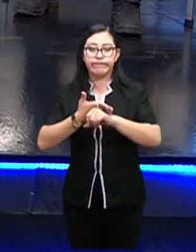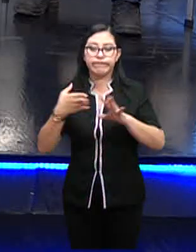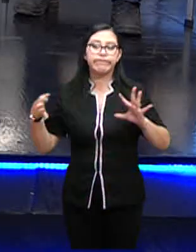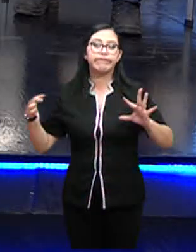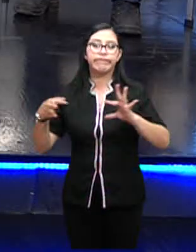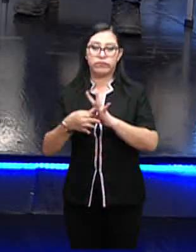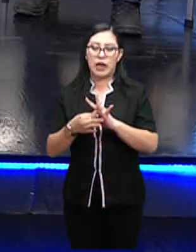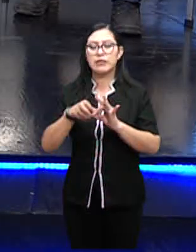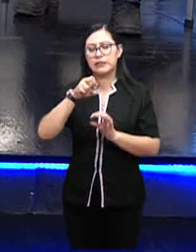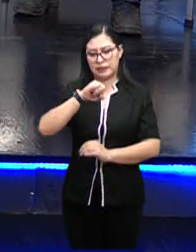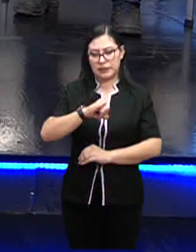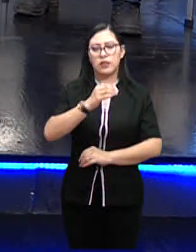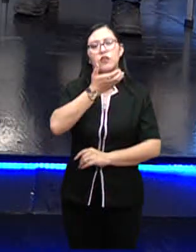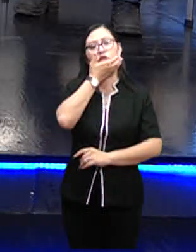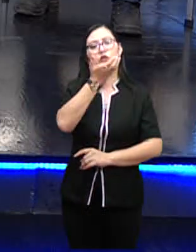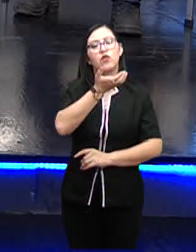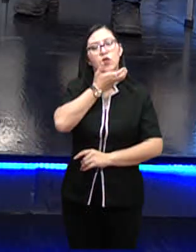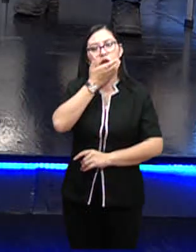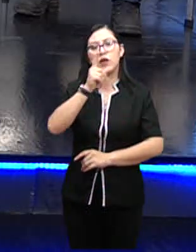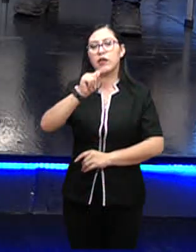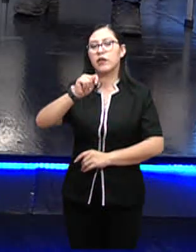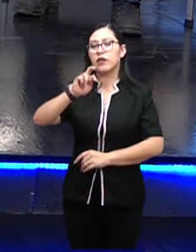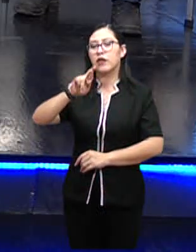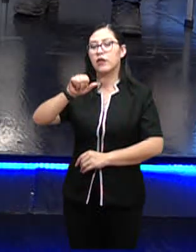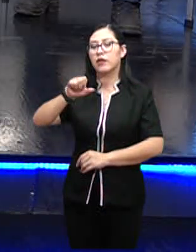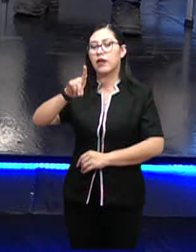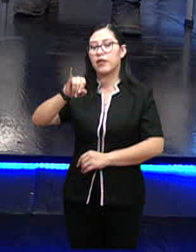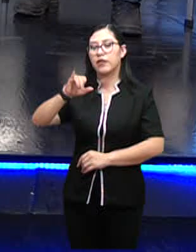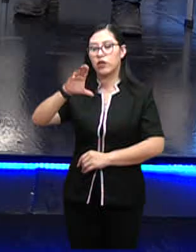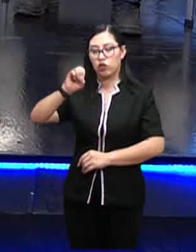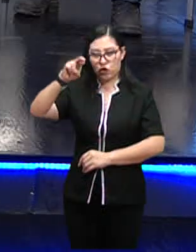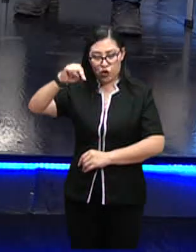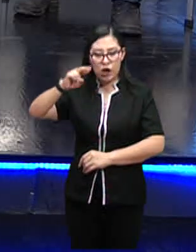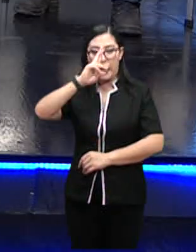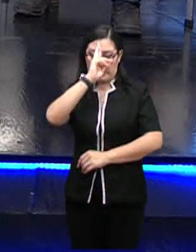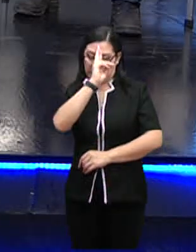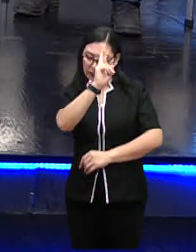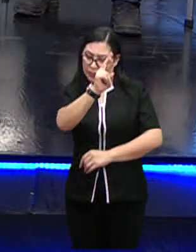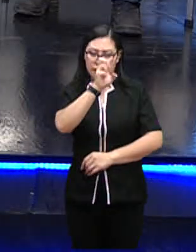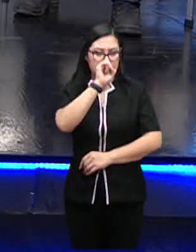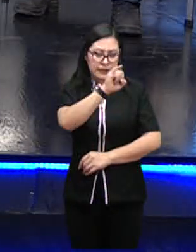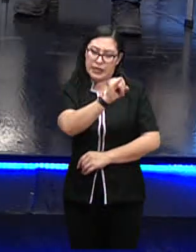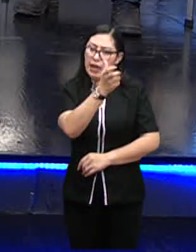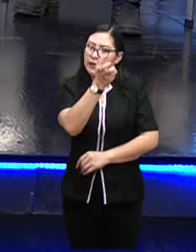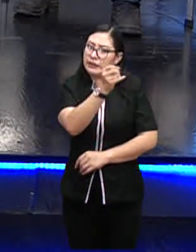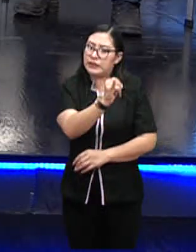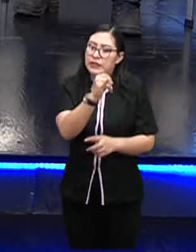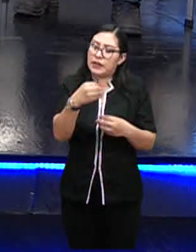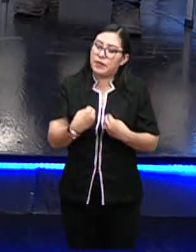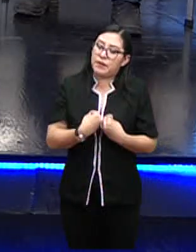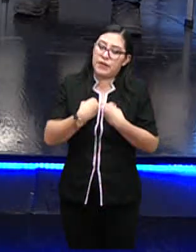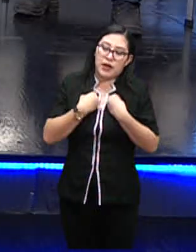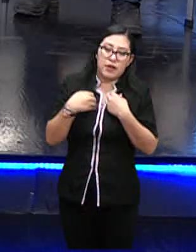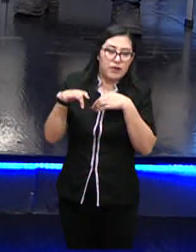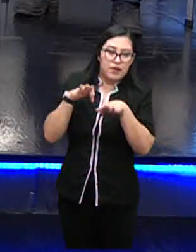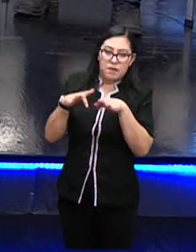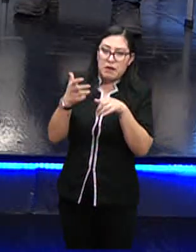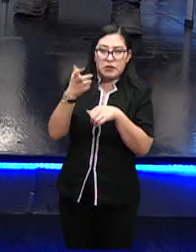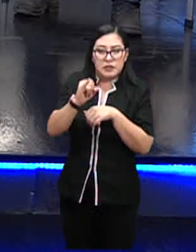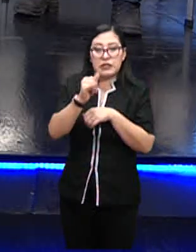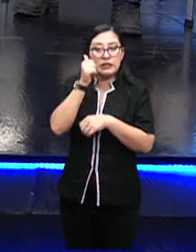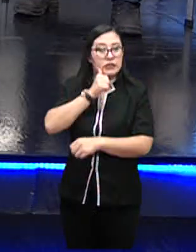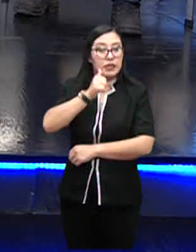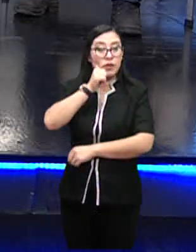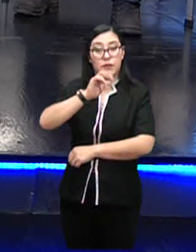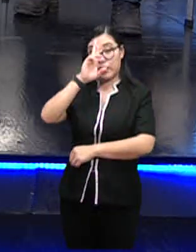una tradición, la estamos respetando, si es una forma de vida de los comerciantes, la estamos respetando y en todo momento, si